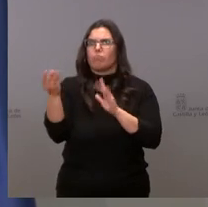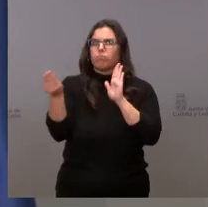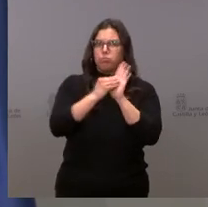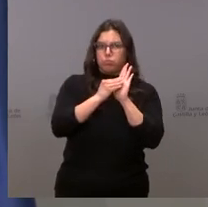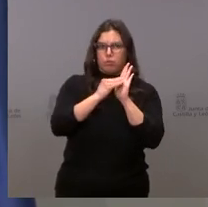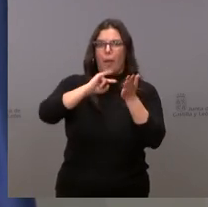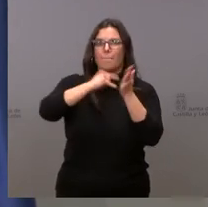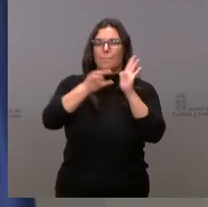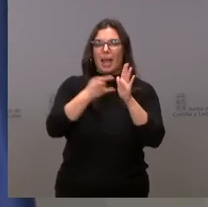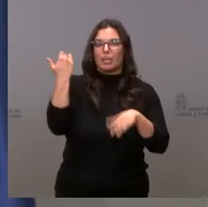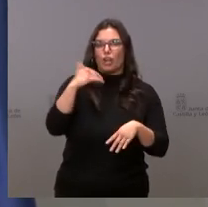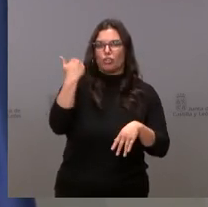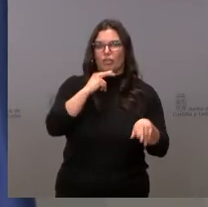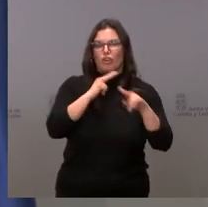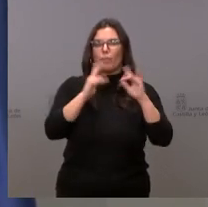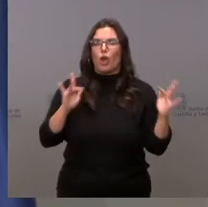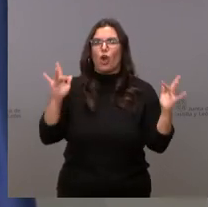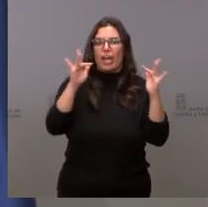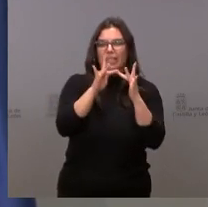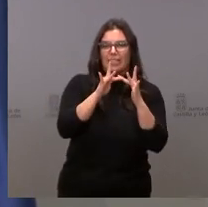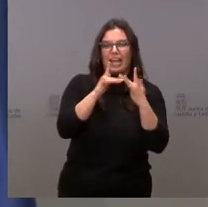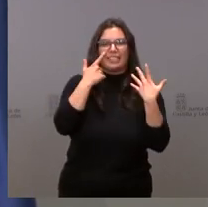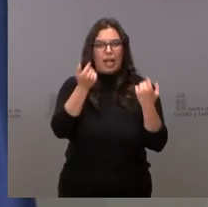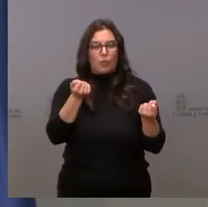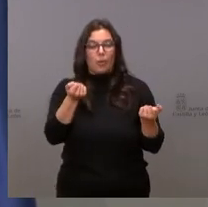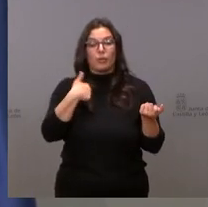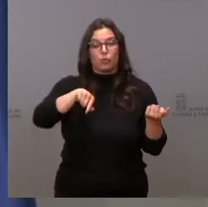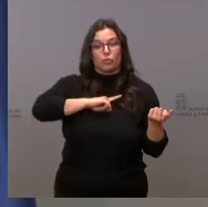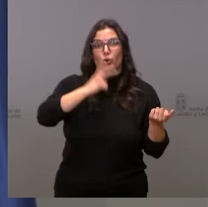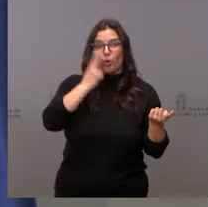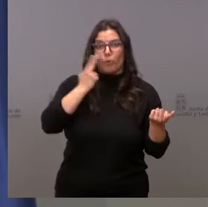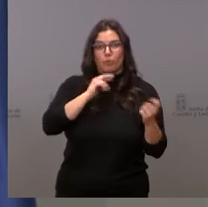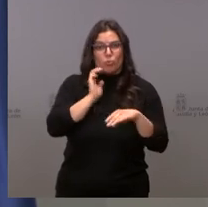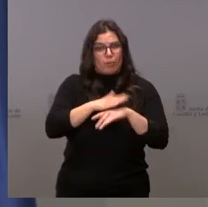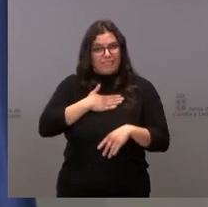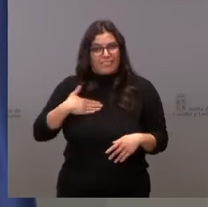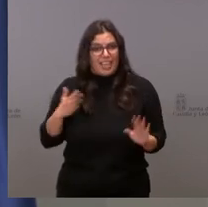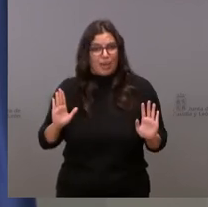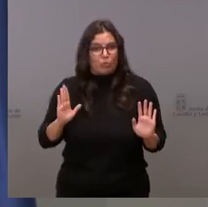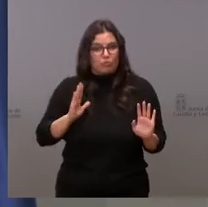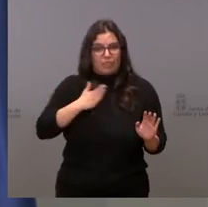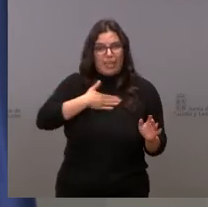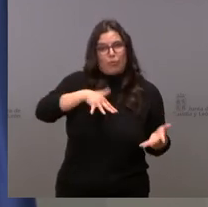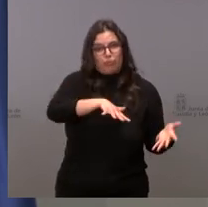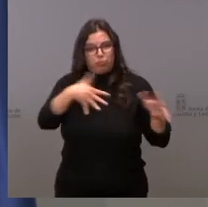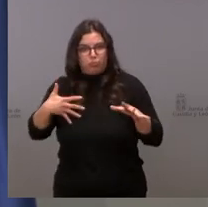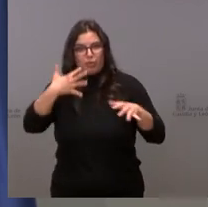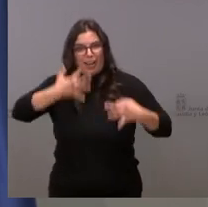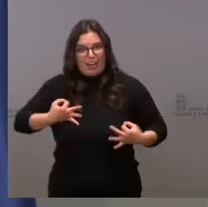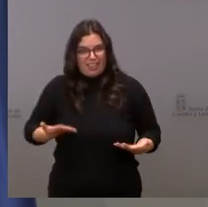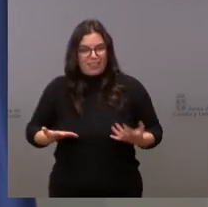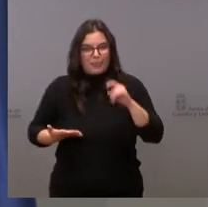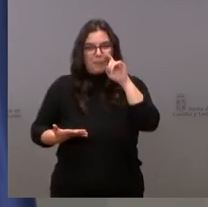conectada y saludable y nuestro compromiso es llevarla a cabo de ejecutarla y